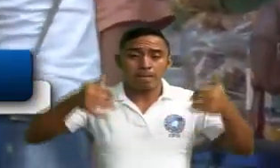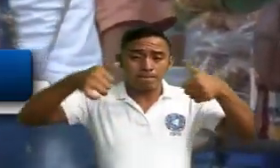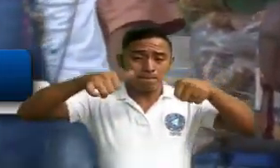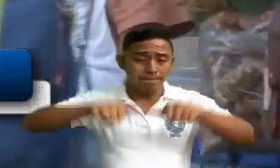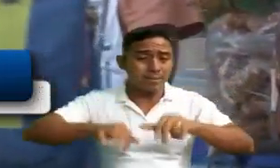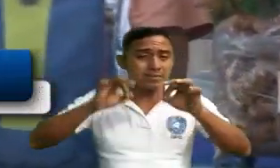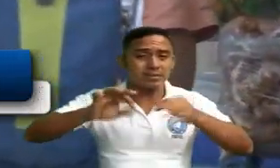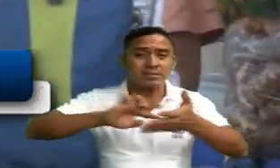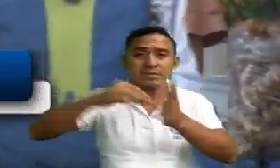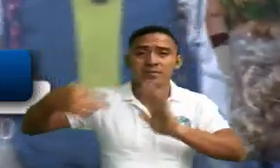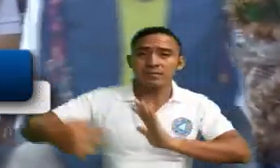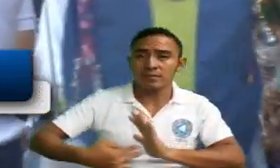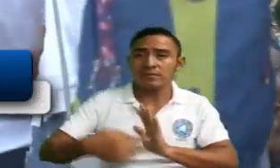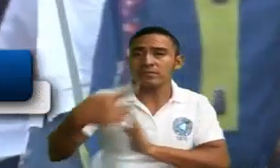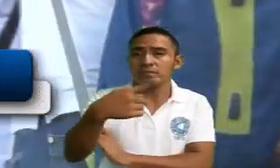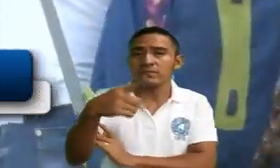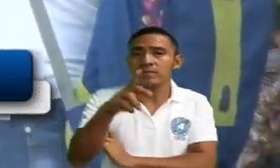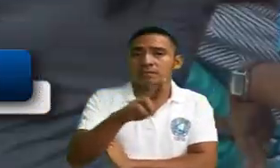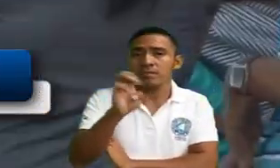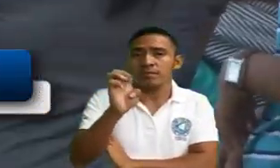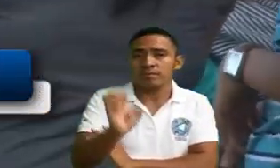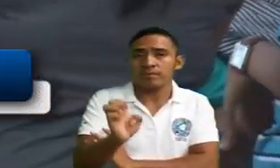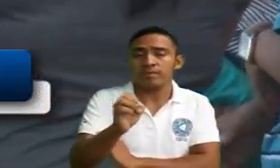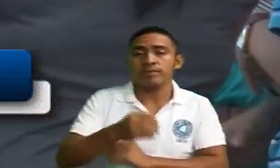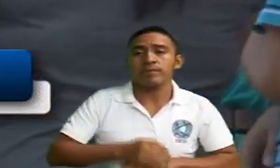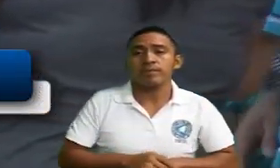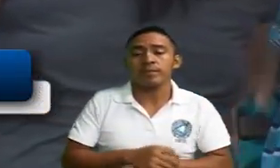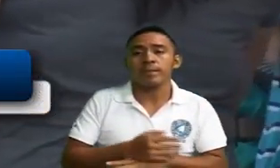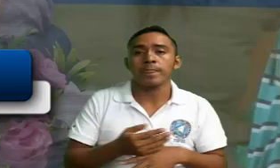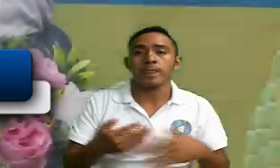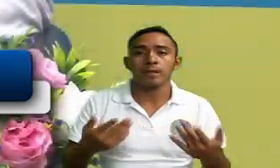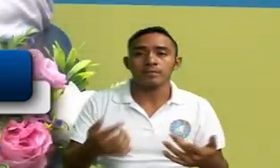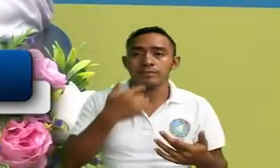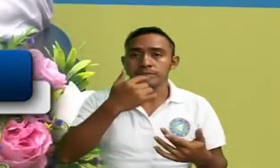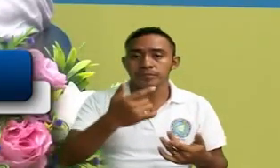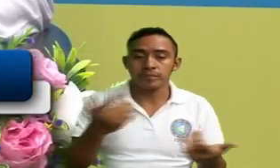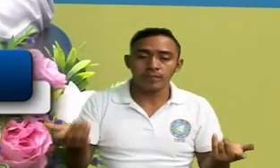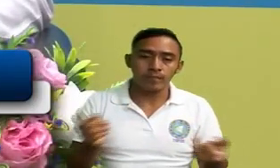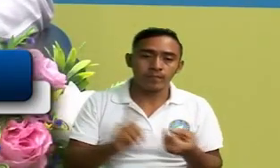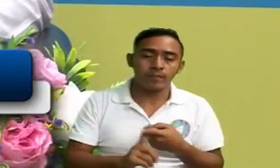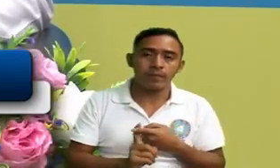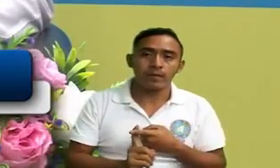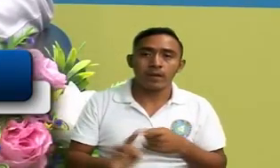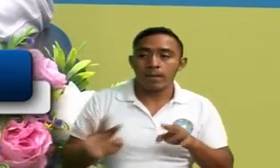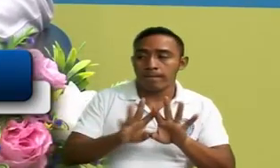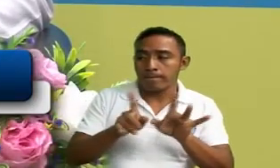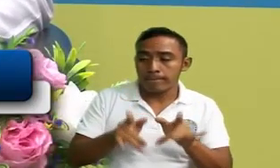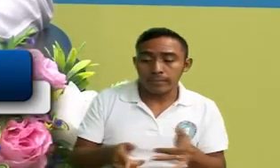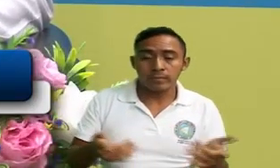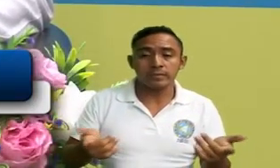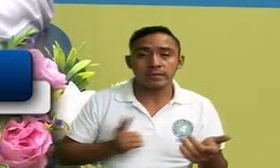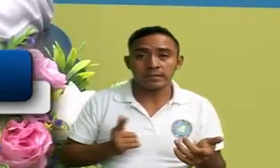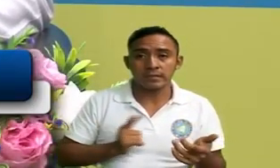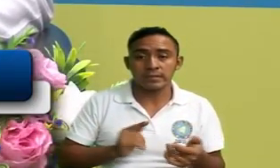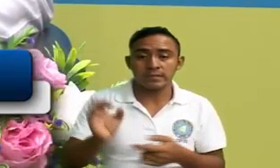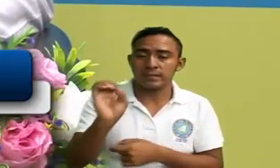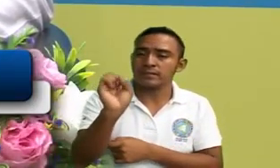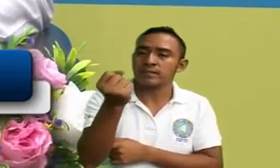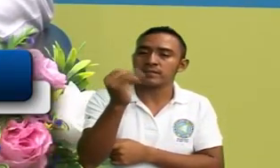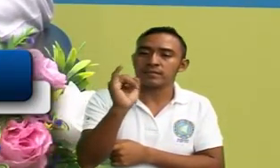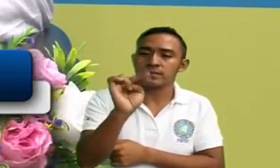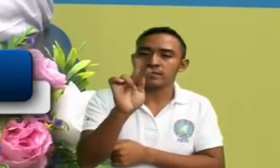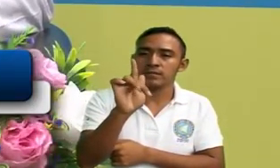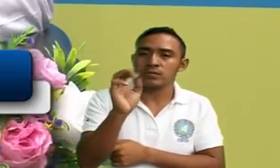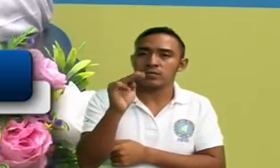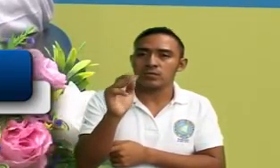consensuar realmente. Correcto, así es. Pero se usa generalmente el criterio de que la paciente que tiene síntomas que